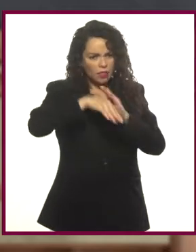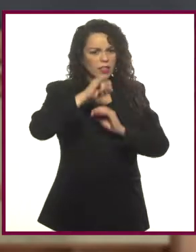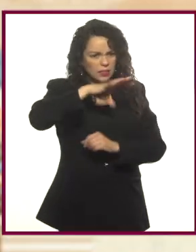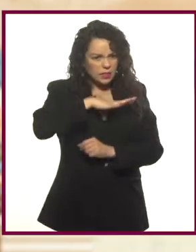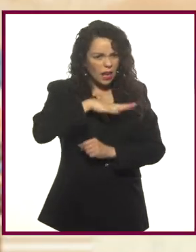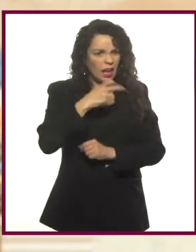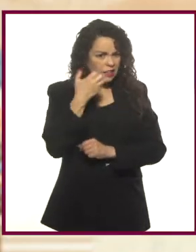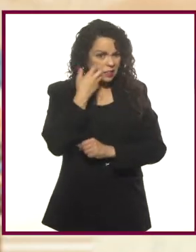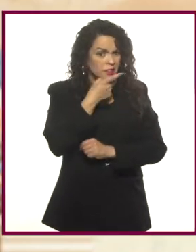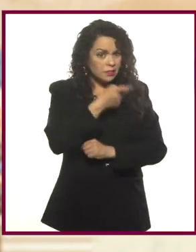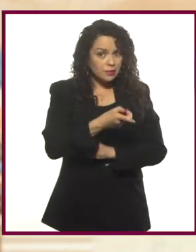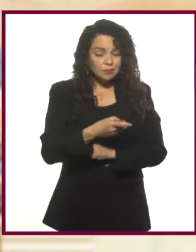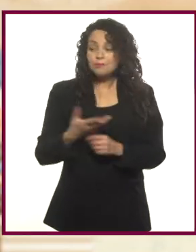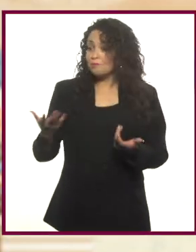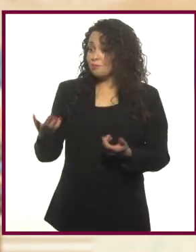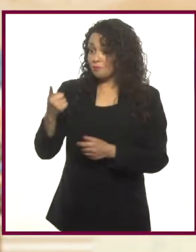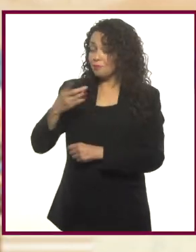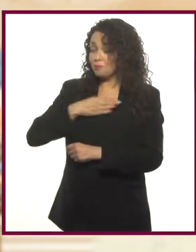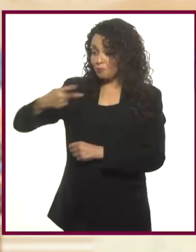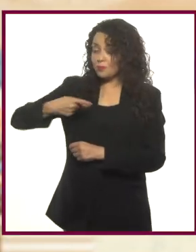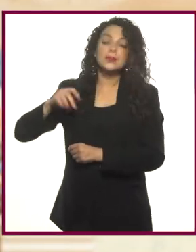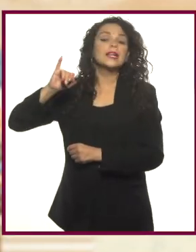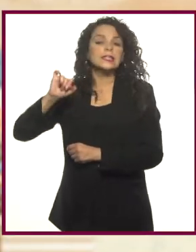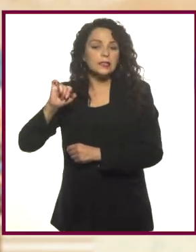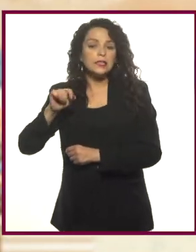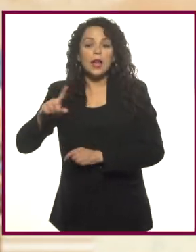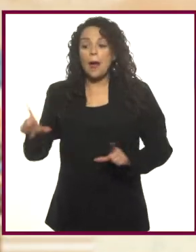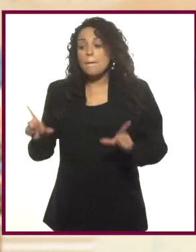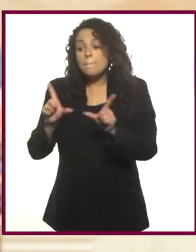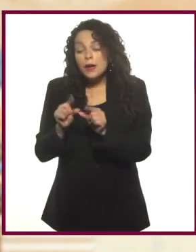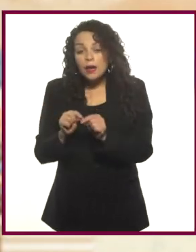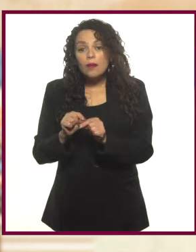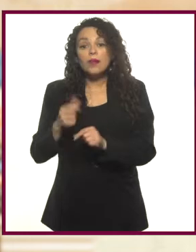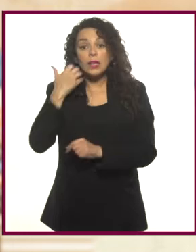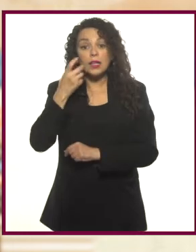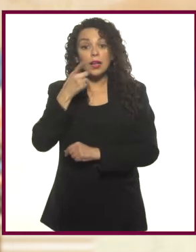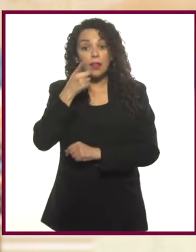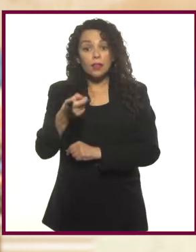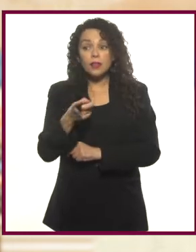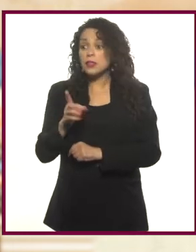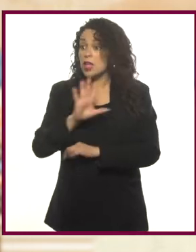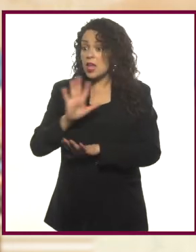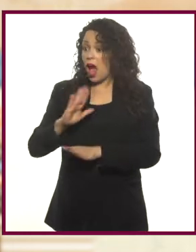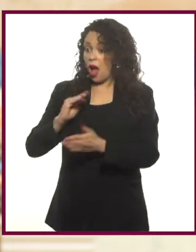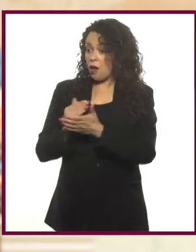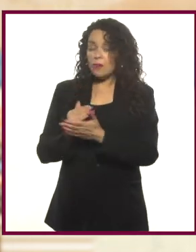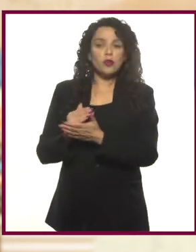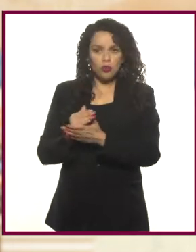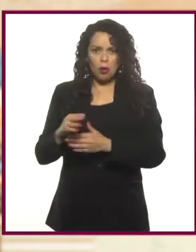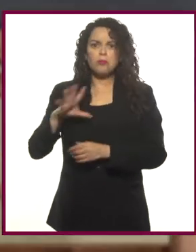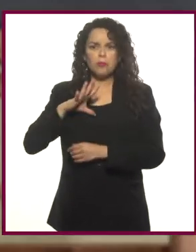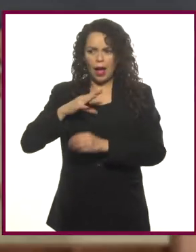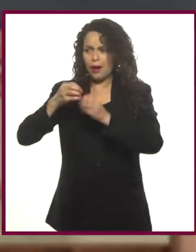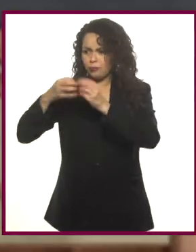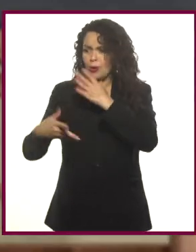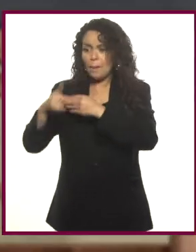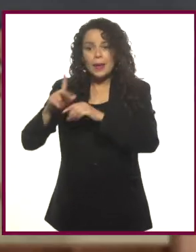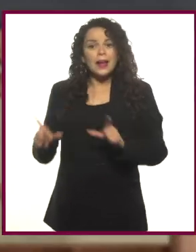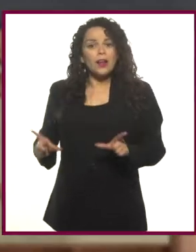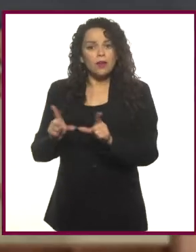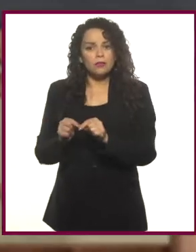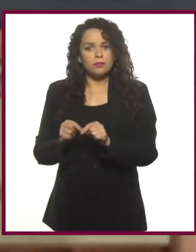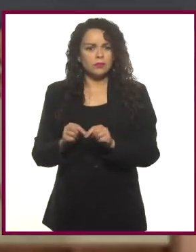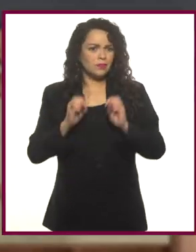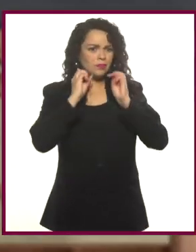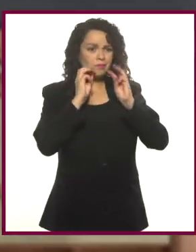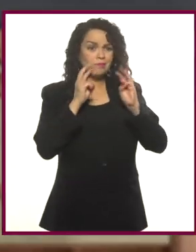dice? Muy buena pregunta. Así es. Que algo sea breve no significa que no diga todo lo que tiene que decir. ¡Guau!